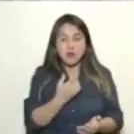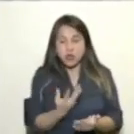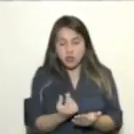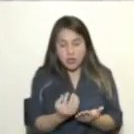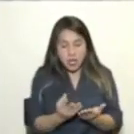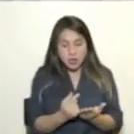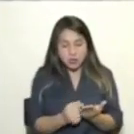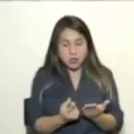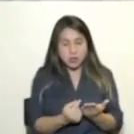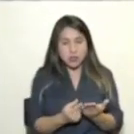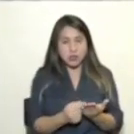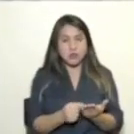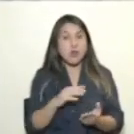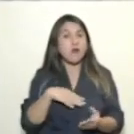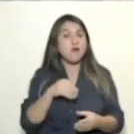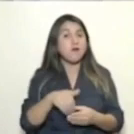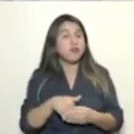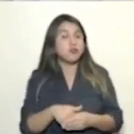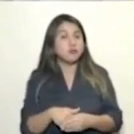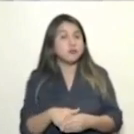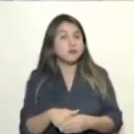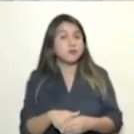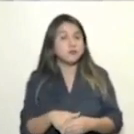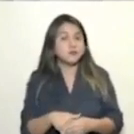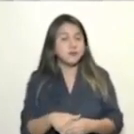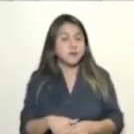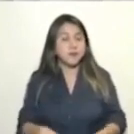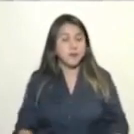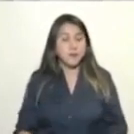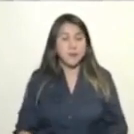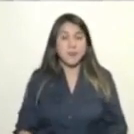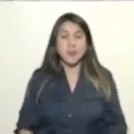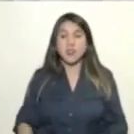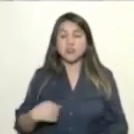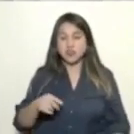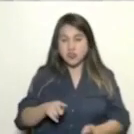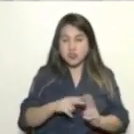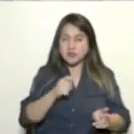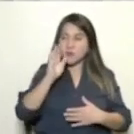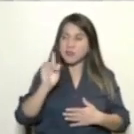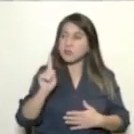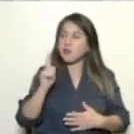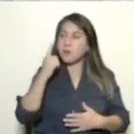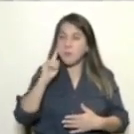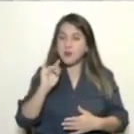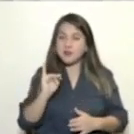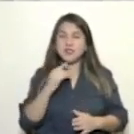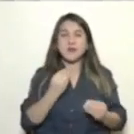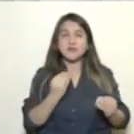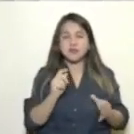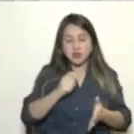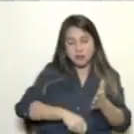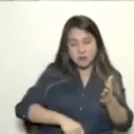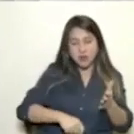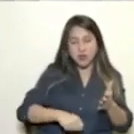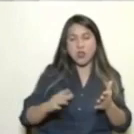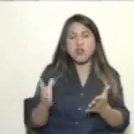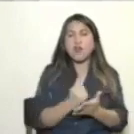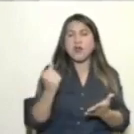votos. Y hizo una, no promesa, pero yo decía, y si nos inscribimos, vamos a llegar a la